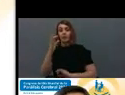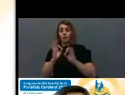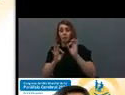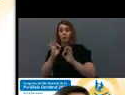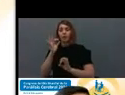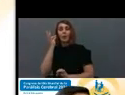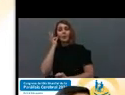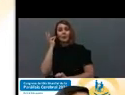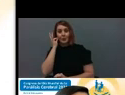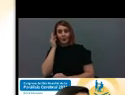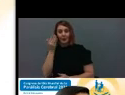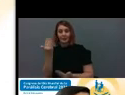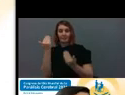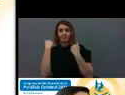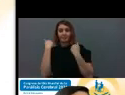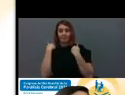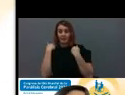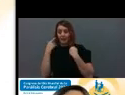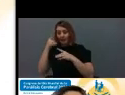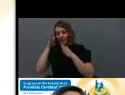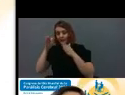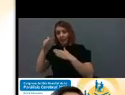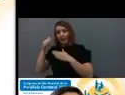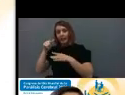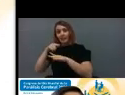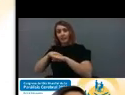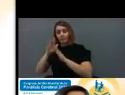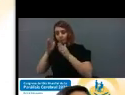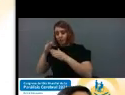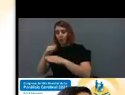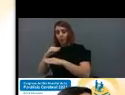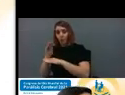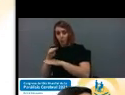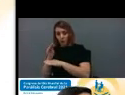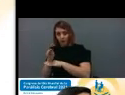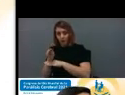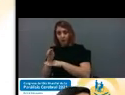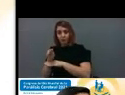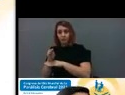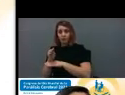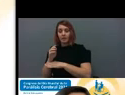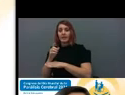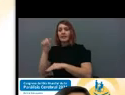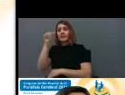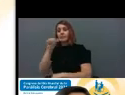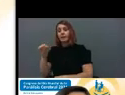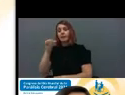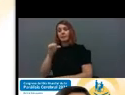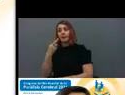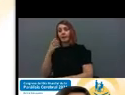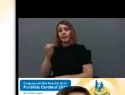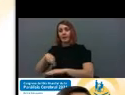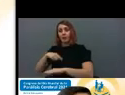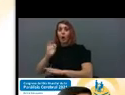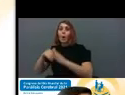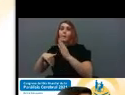de mujeres que dedican el tiempo a los cuidados de 20 horas a la semana o más. veis la brecha